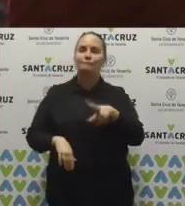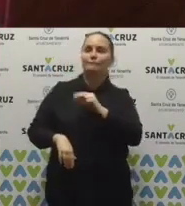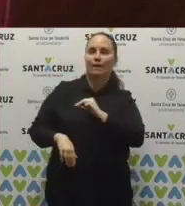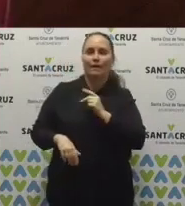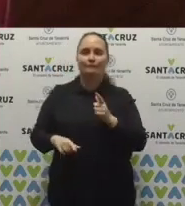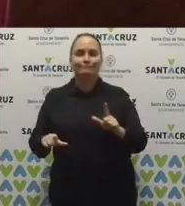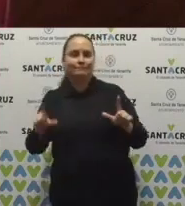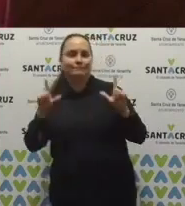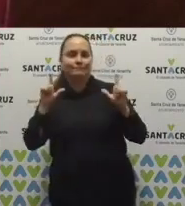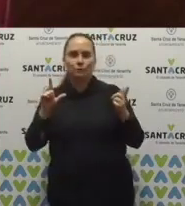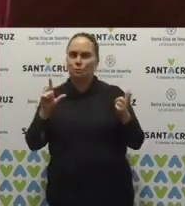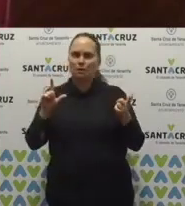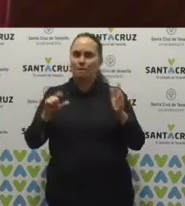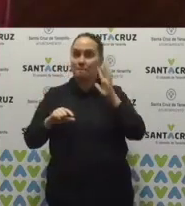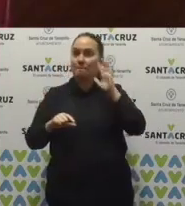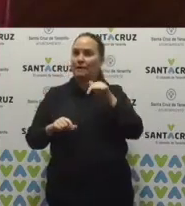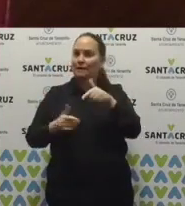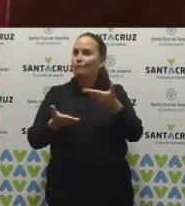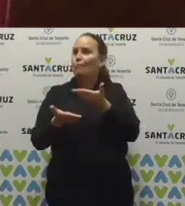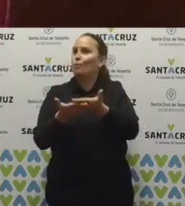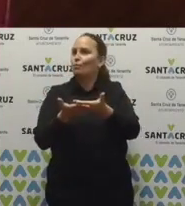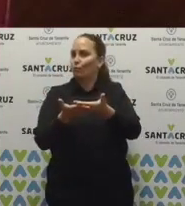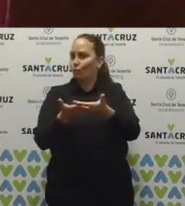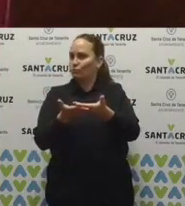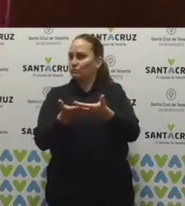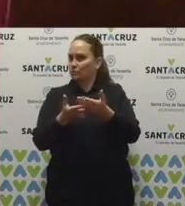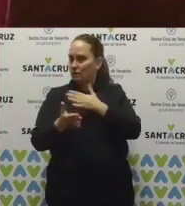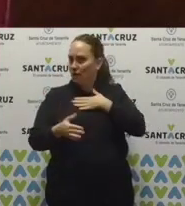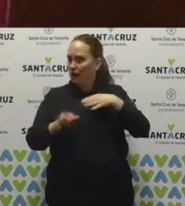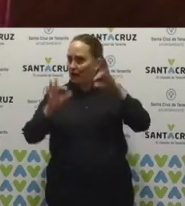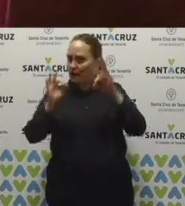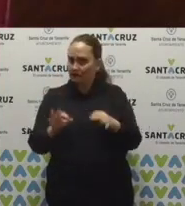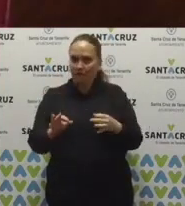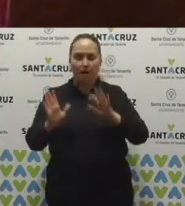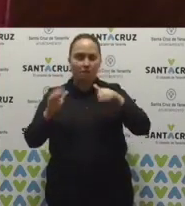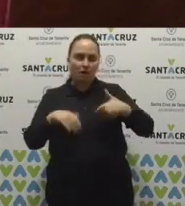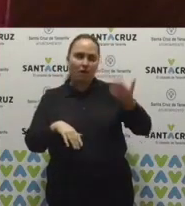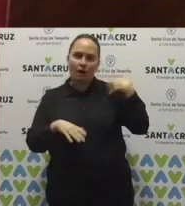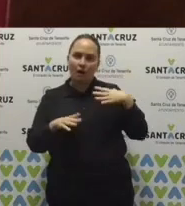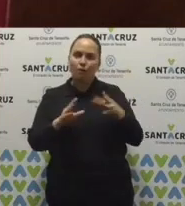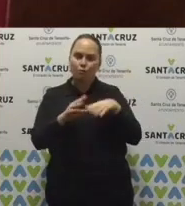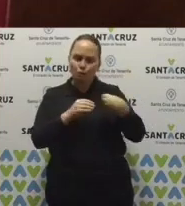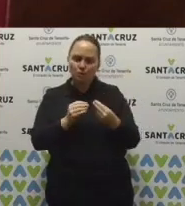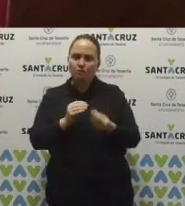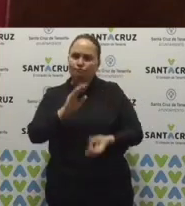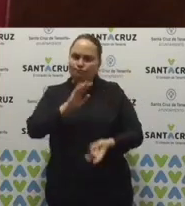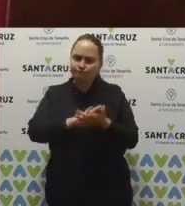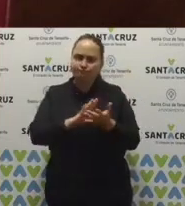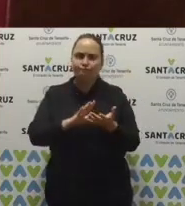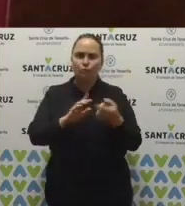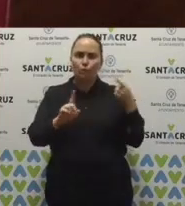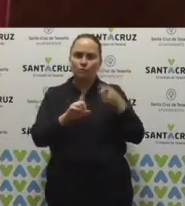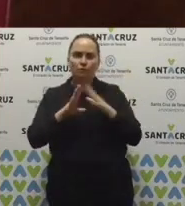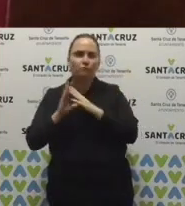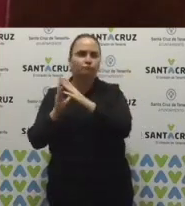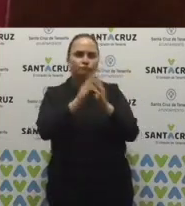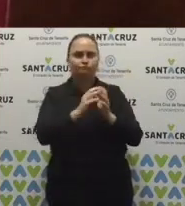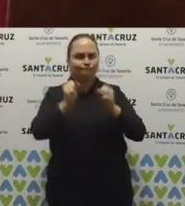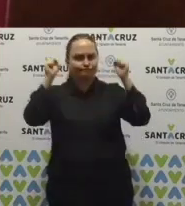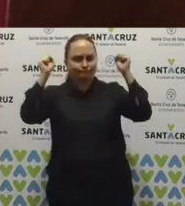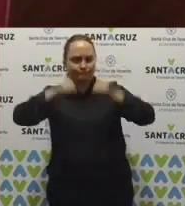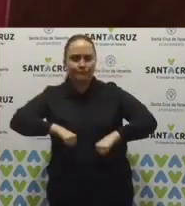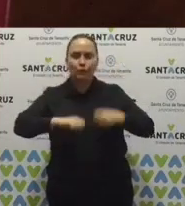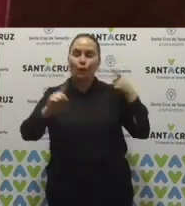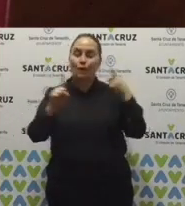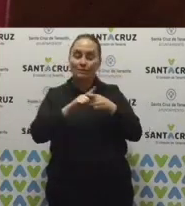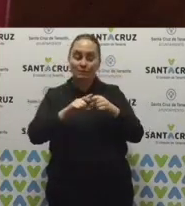emoción pretende sino de verdad desarrollar una política que saque a santacruz a sus ciudadanos de la situación en la